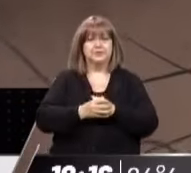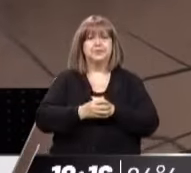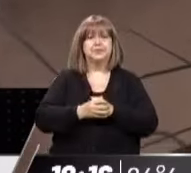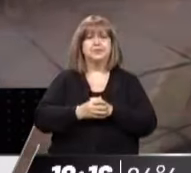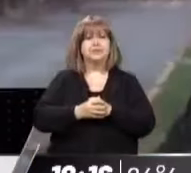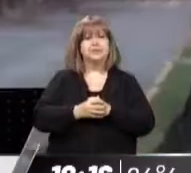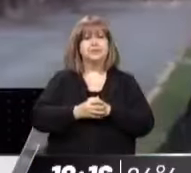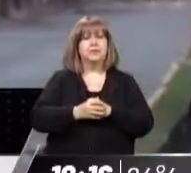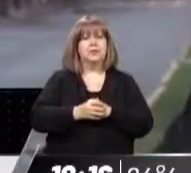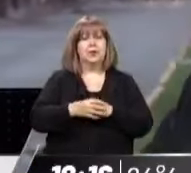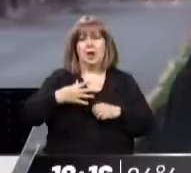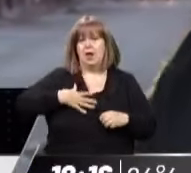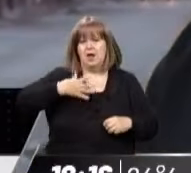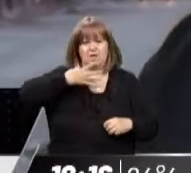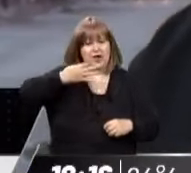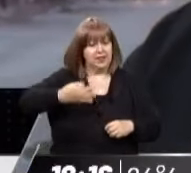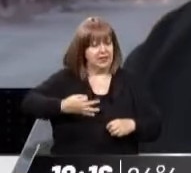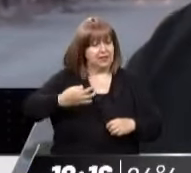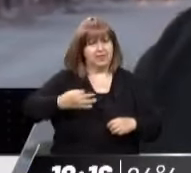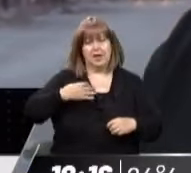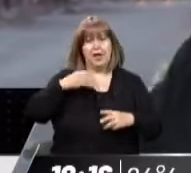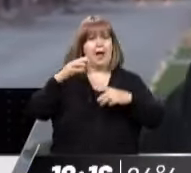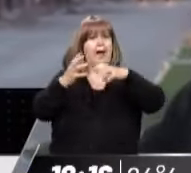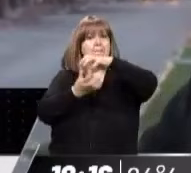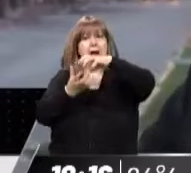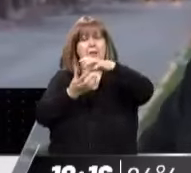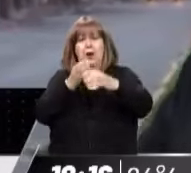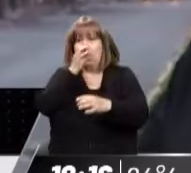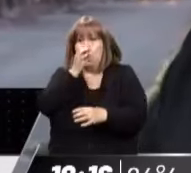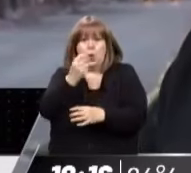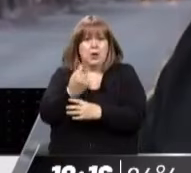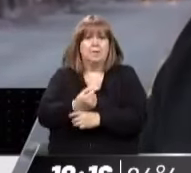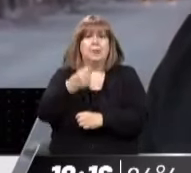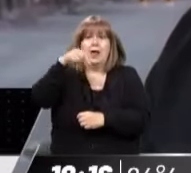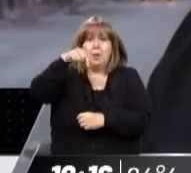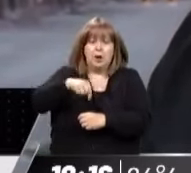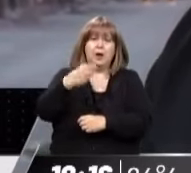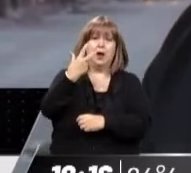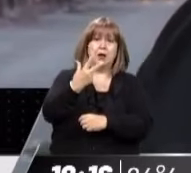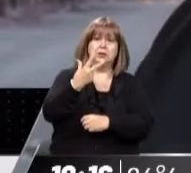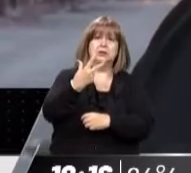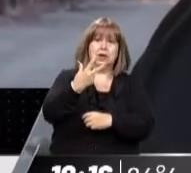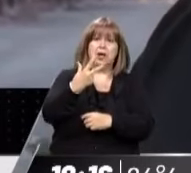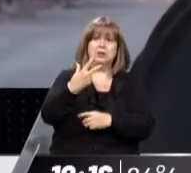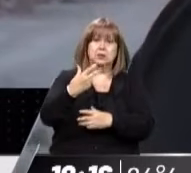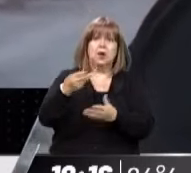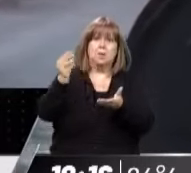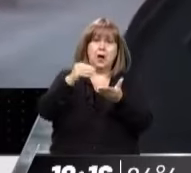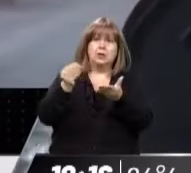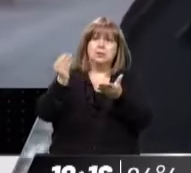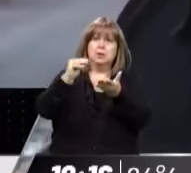Fenómeno que verdaderamente en Palmira nunca sucedió, pero ya en 3 años hemos tenido 2 de estos fenómenos tipo